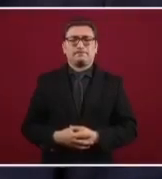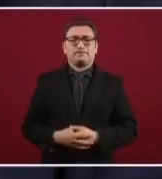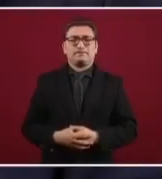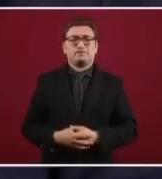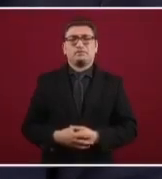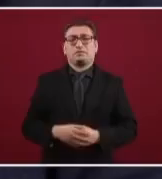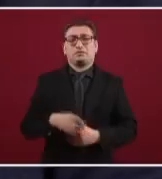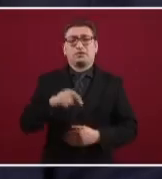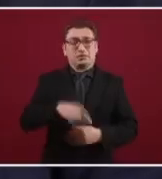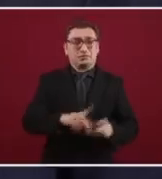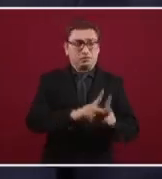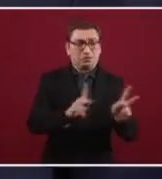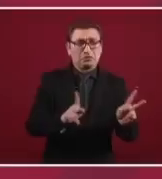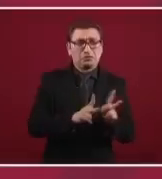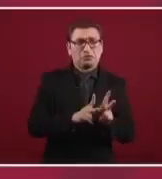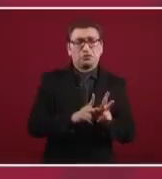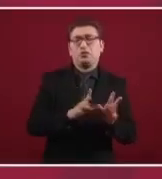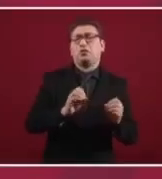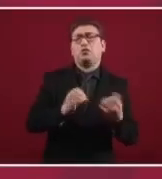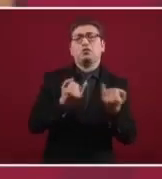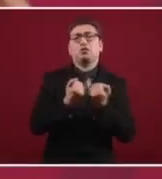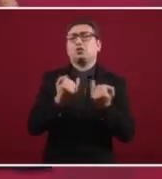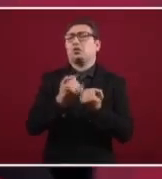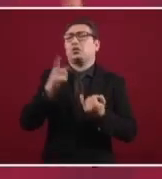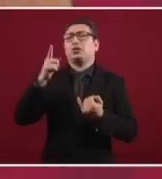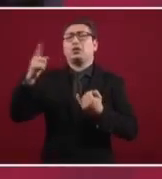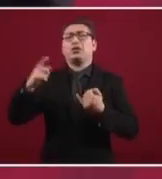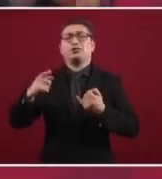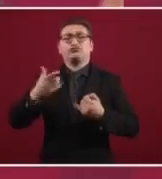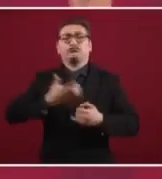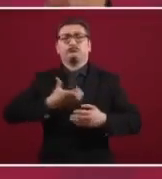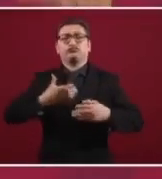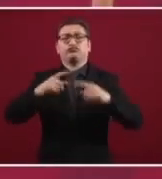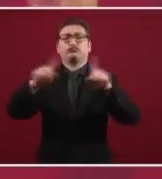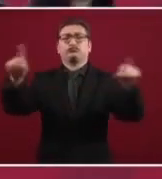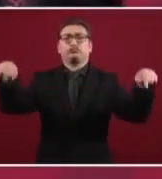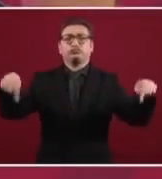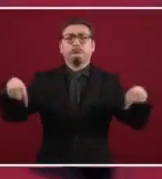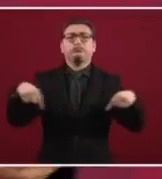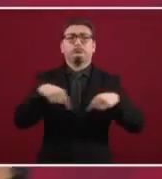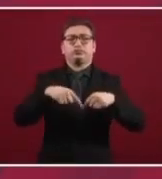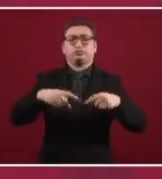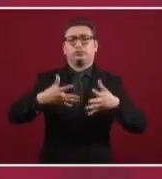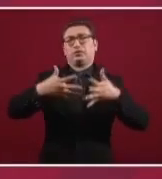Si lo hacemos en el Zócalo, lo importante es también